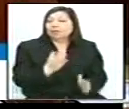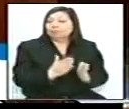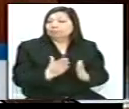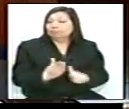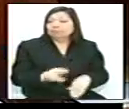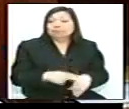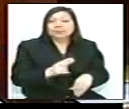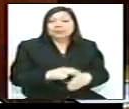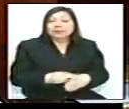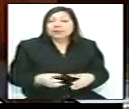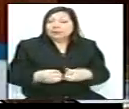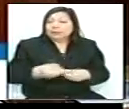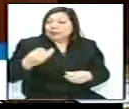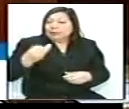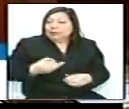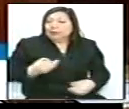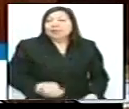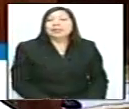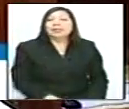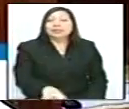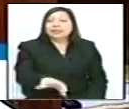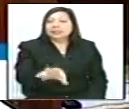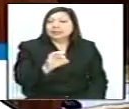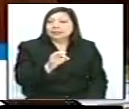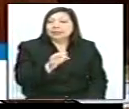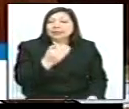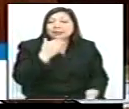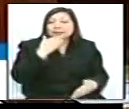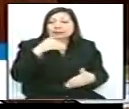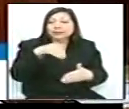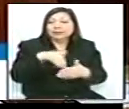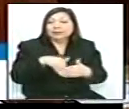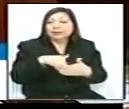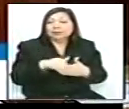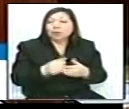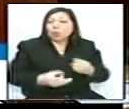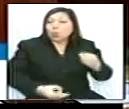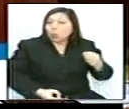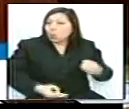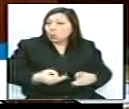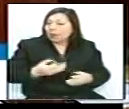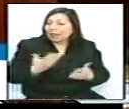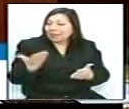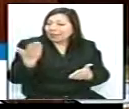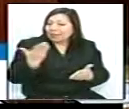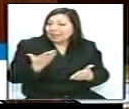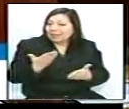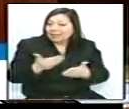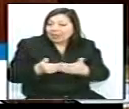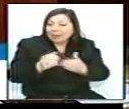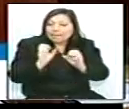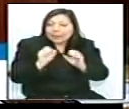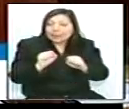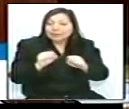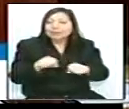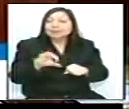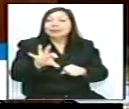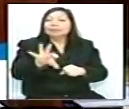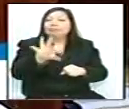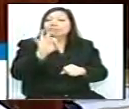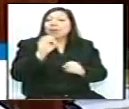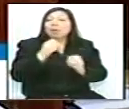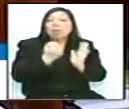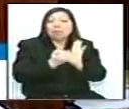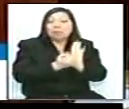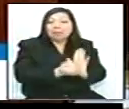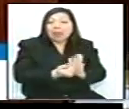Ordinaria. La comisión especial selecciona a los candidatos que, a su juicio, merecen ser declarados aptos para ser elegidos.